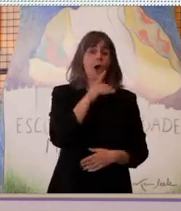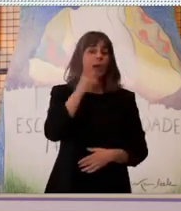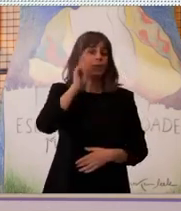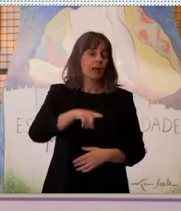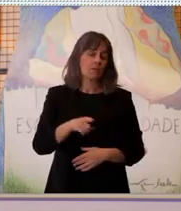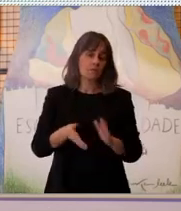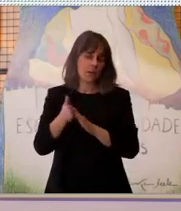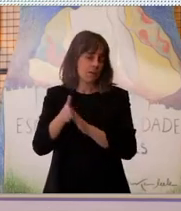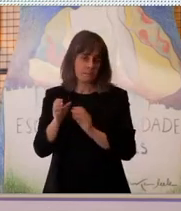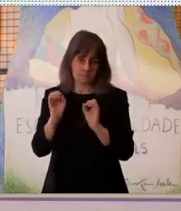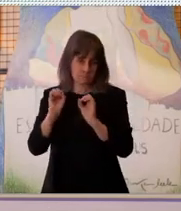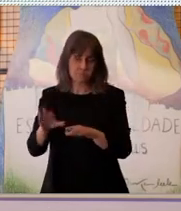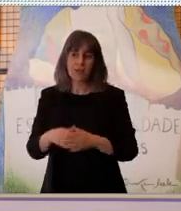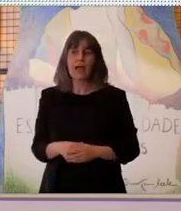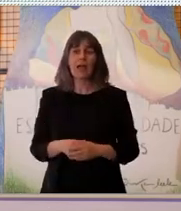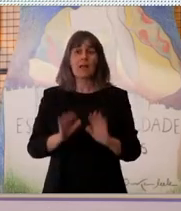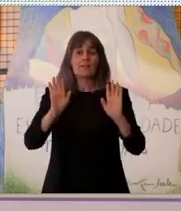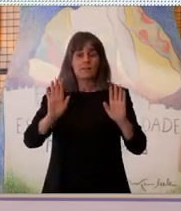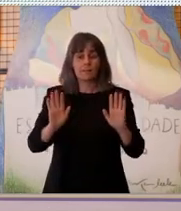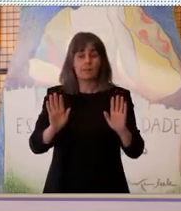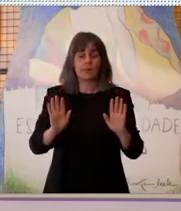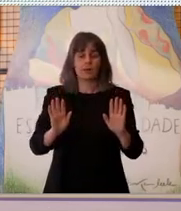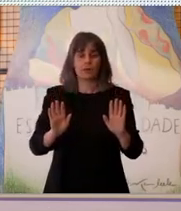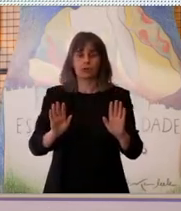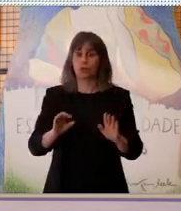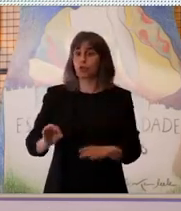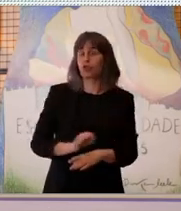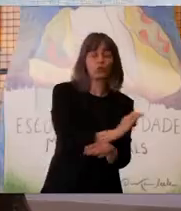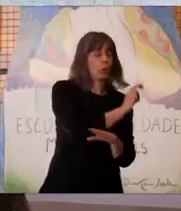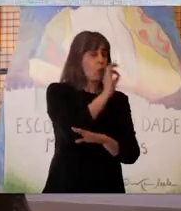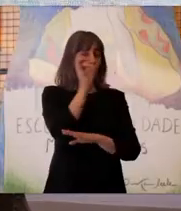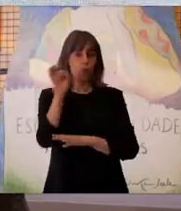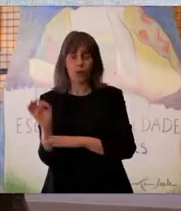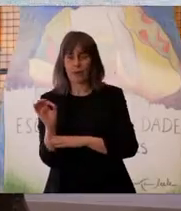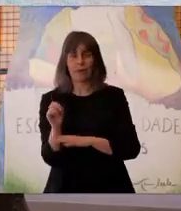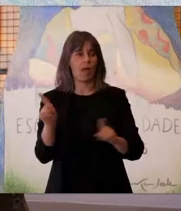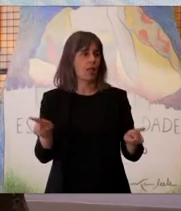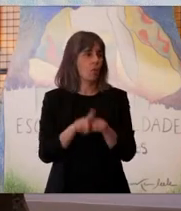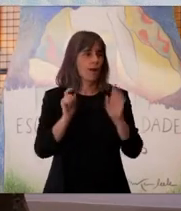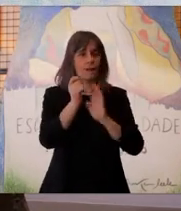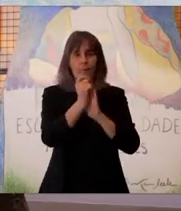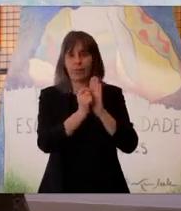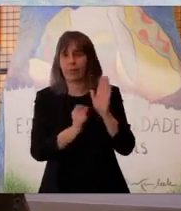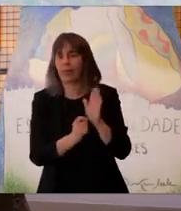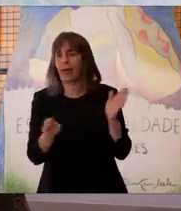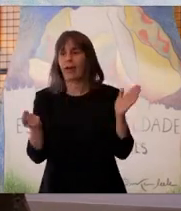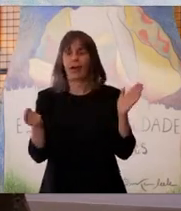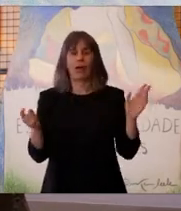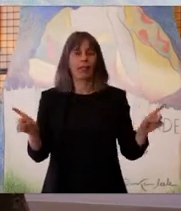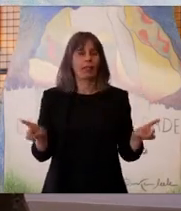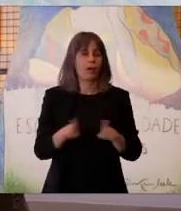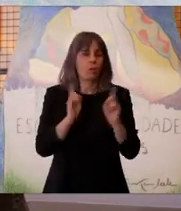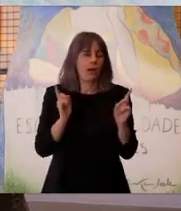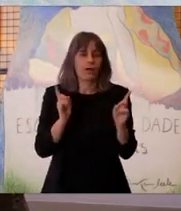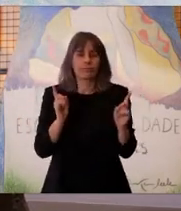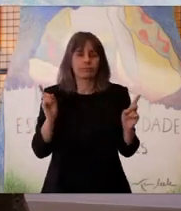el orgánico cuando estás todo el rato ante cualquier medida ante cualquier Bueno si ante cualquier medida